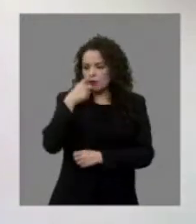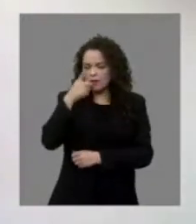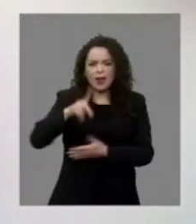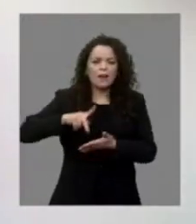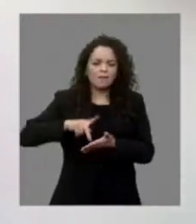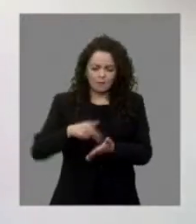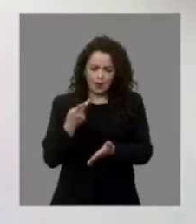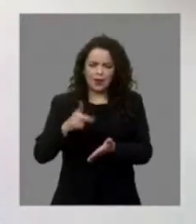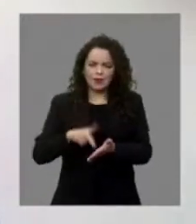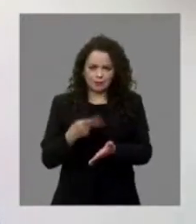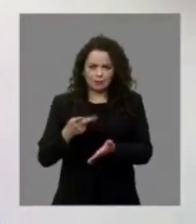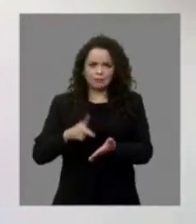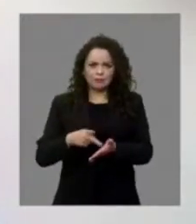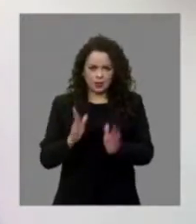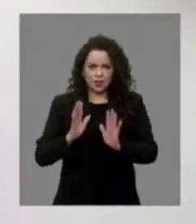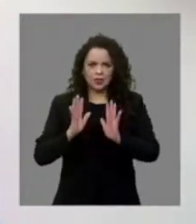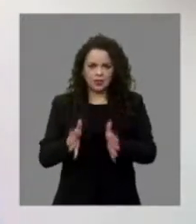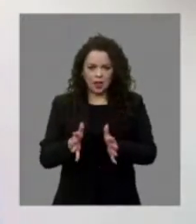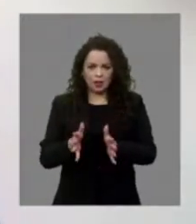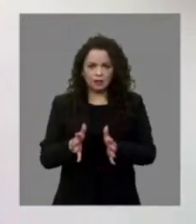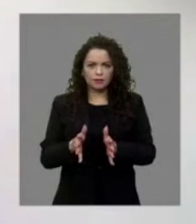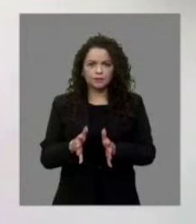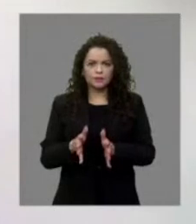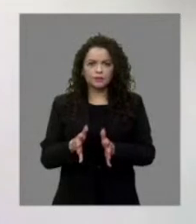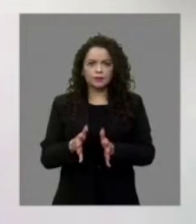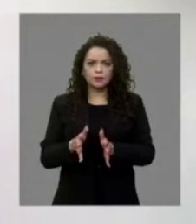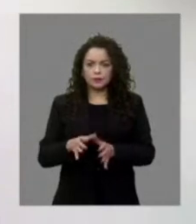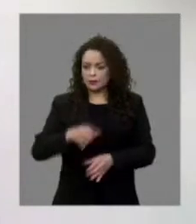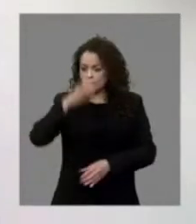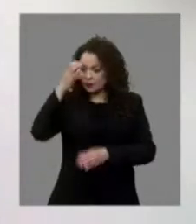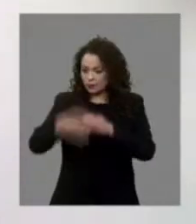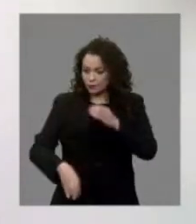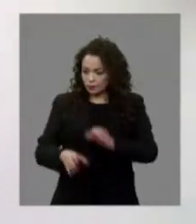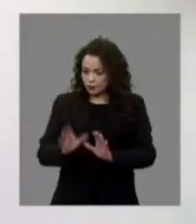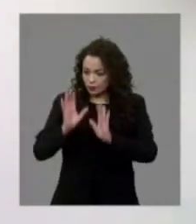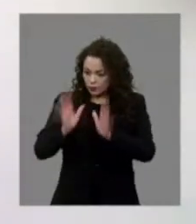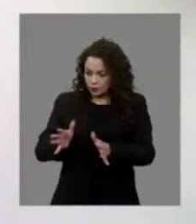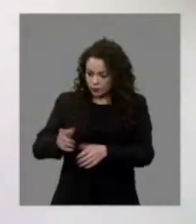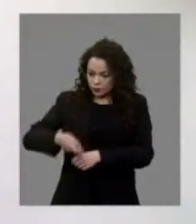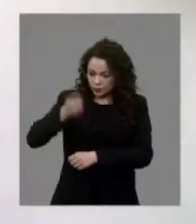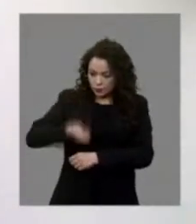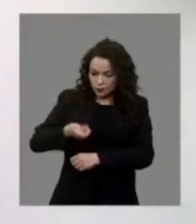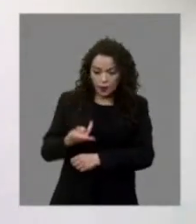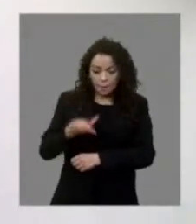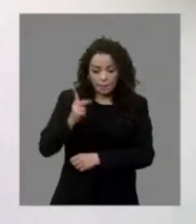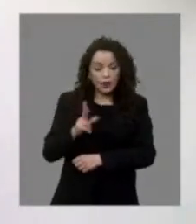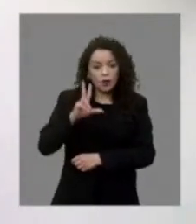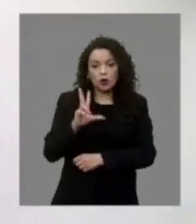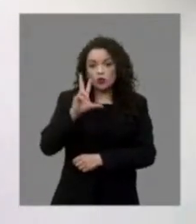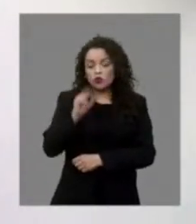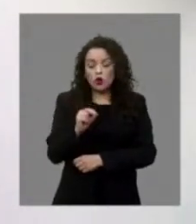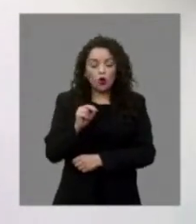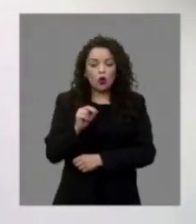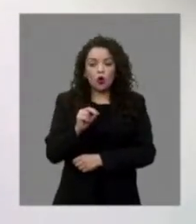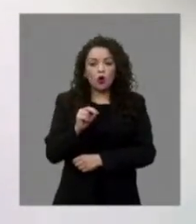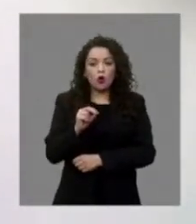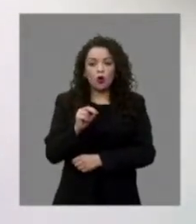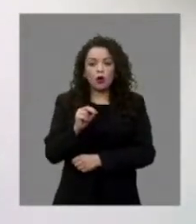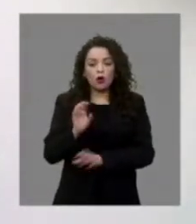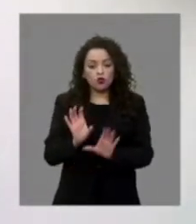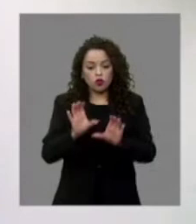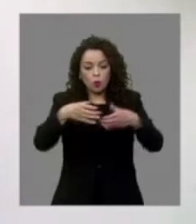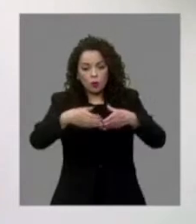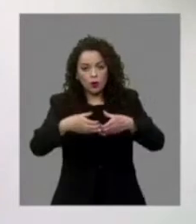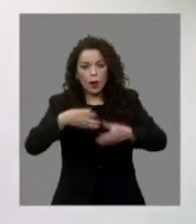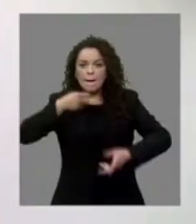en obras ya concluidas, donde no se consultó a estas